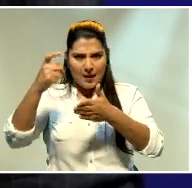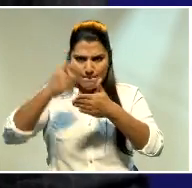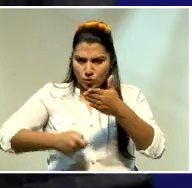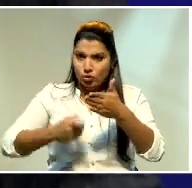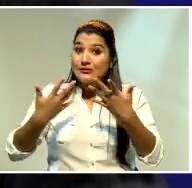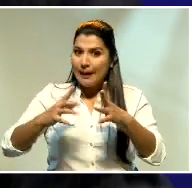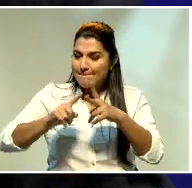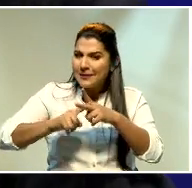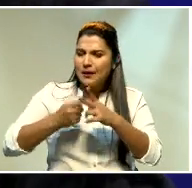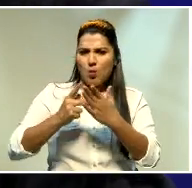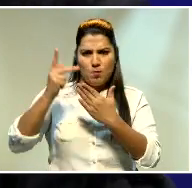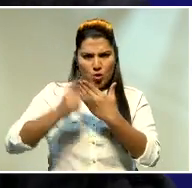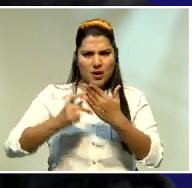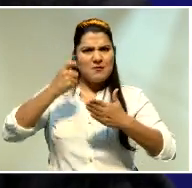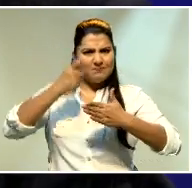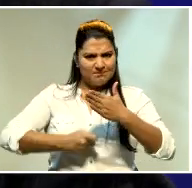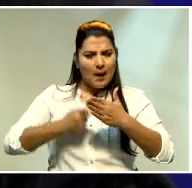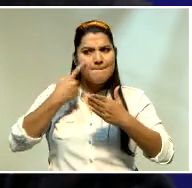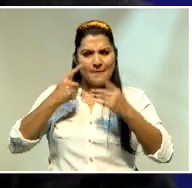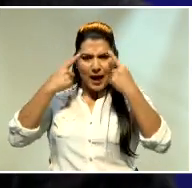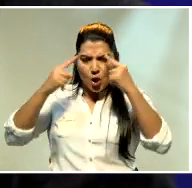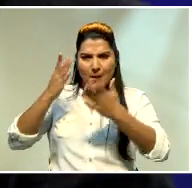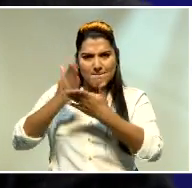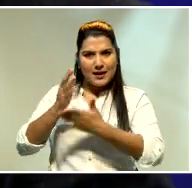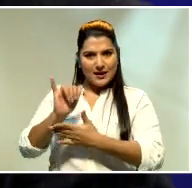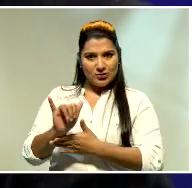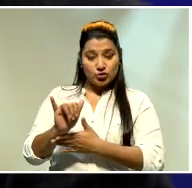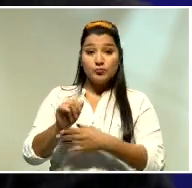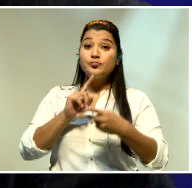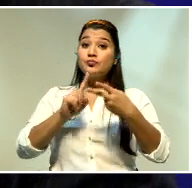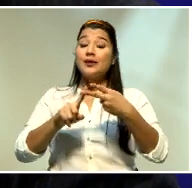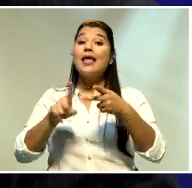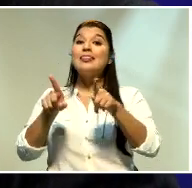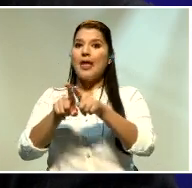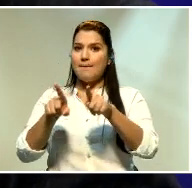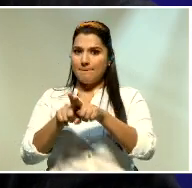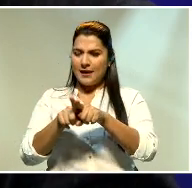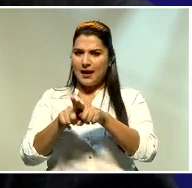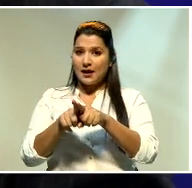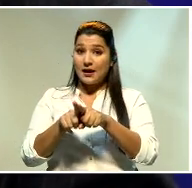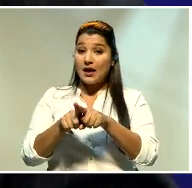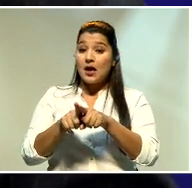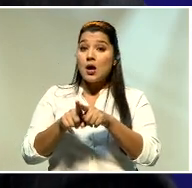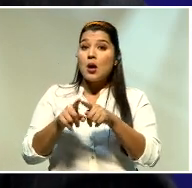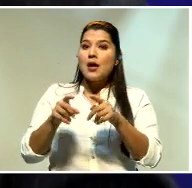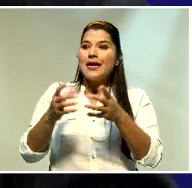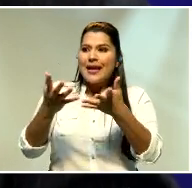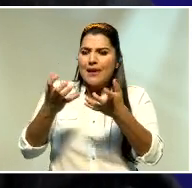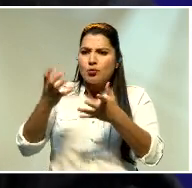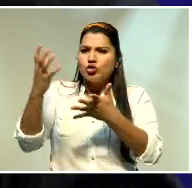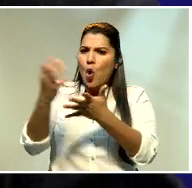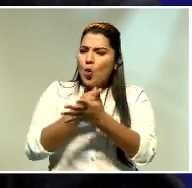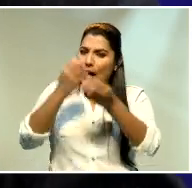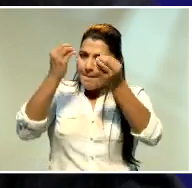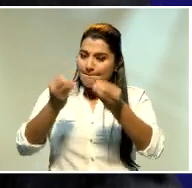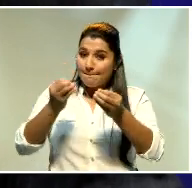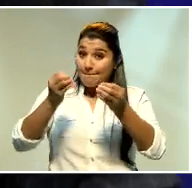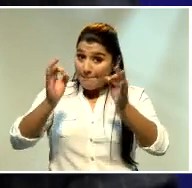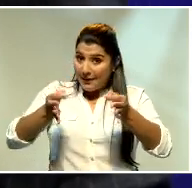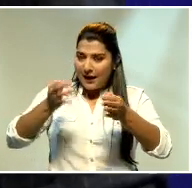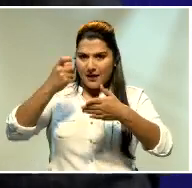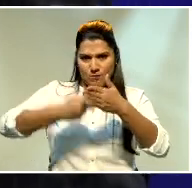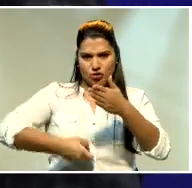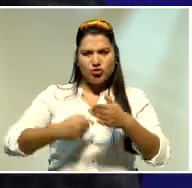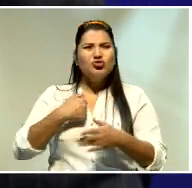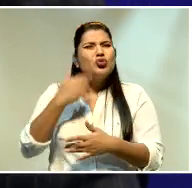agresivo. Don Rodrigo también ha dicho que digitalizaremos mucho de la hacienda pública para cobrar bien los impuestos. Y también porque